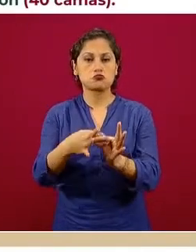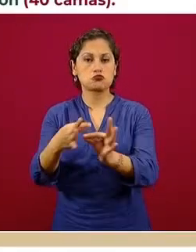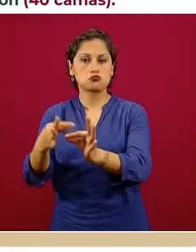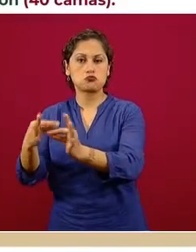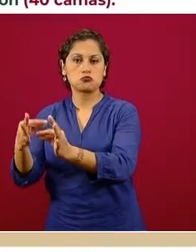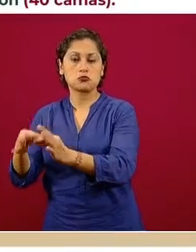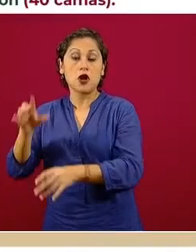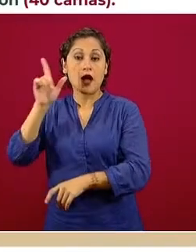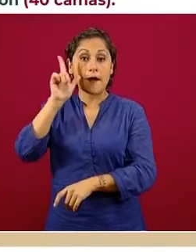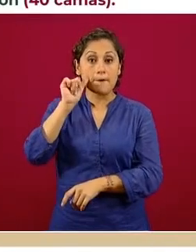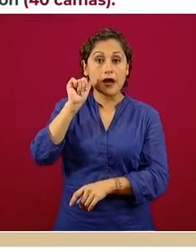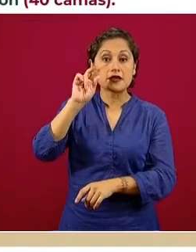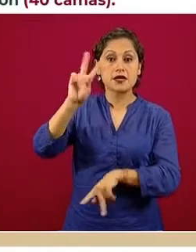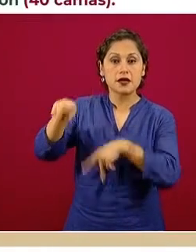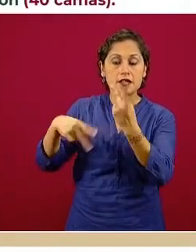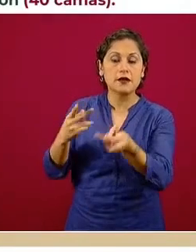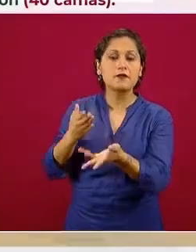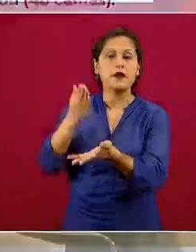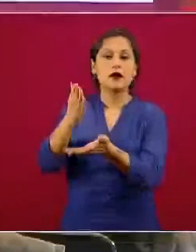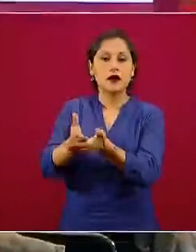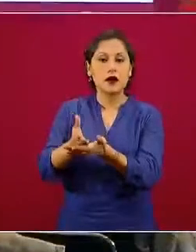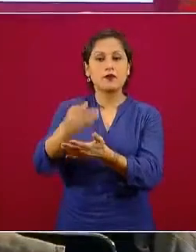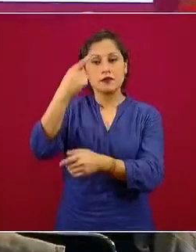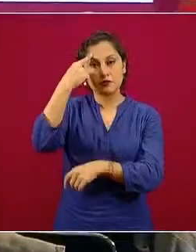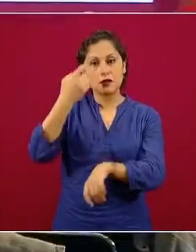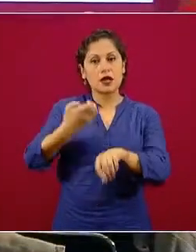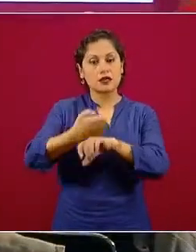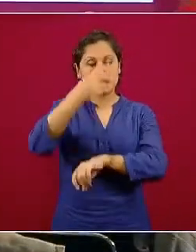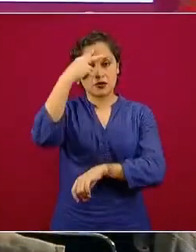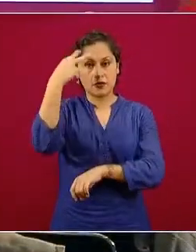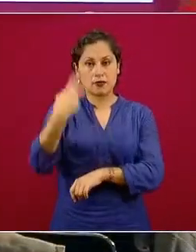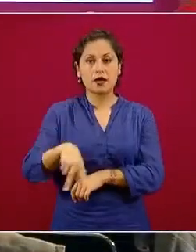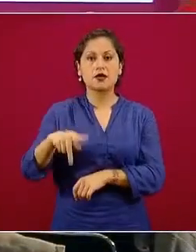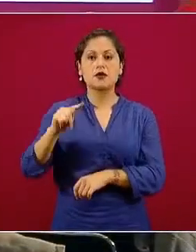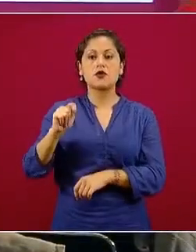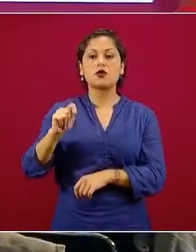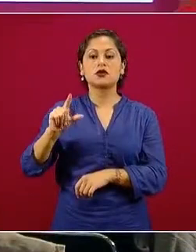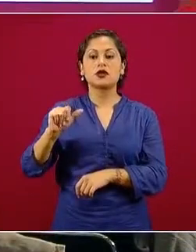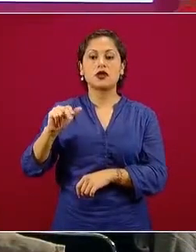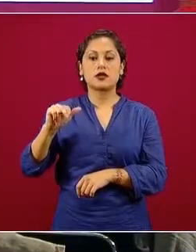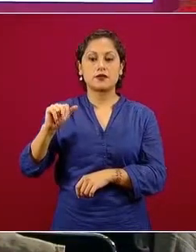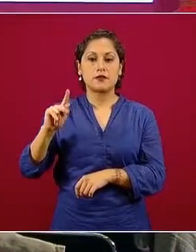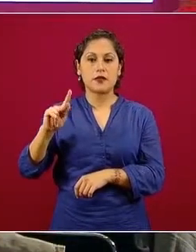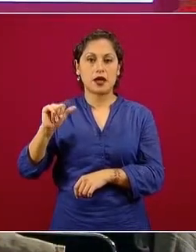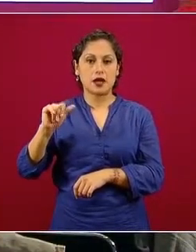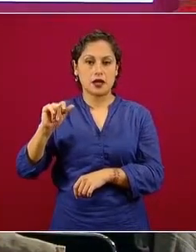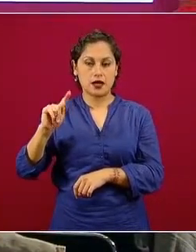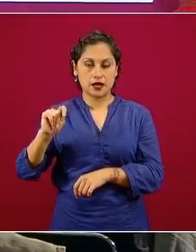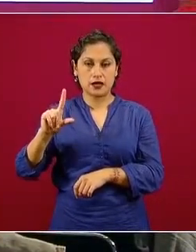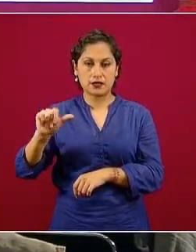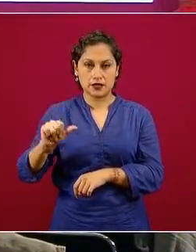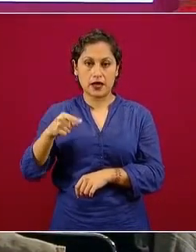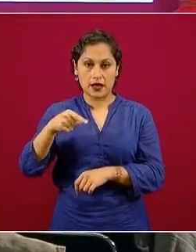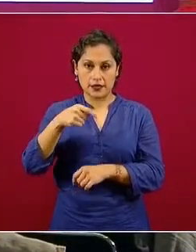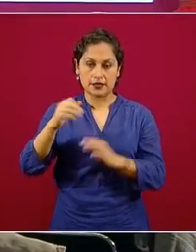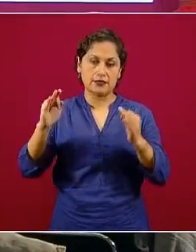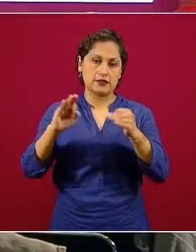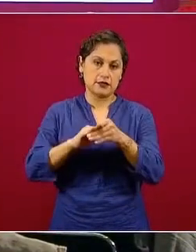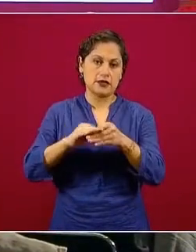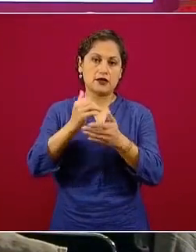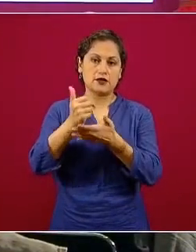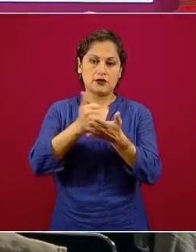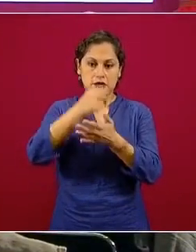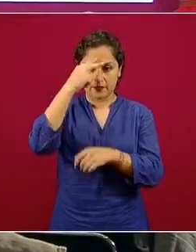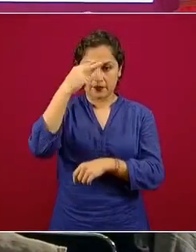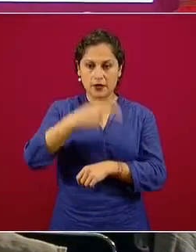para el hospital de la cne pantla aquí en el estado bueno aquí cerquita de esta ciudad de mexico en el sol de